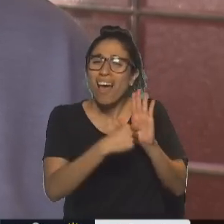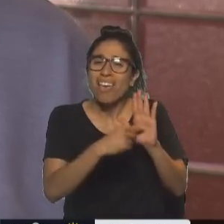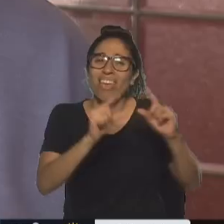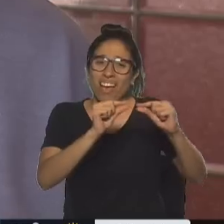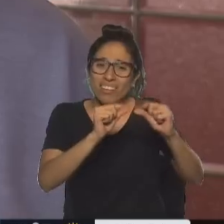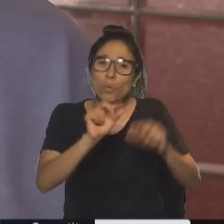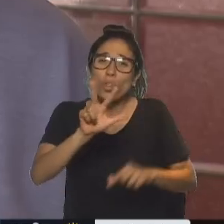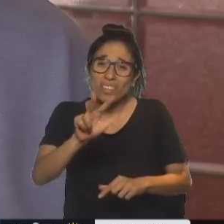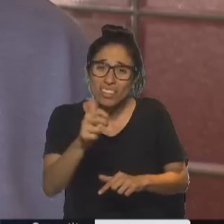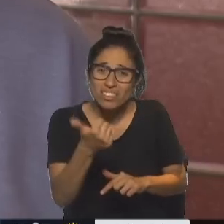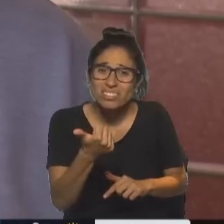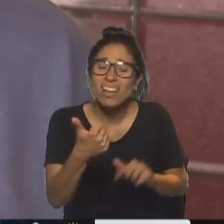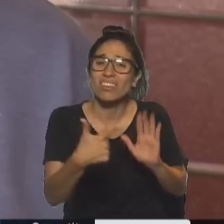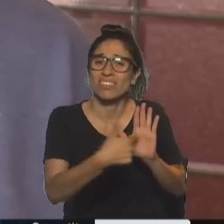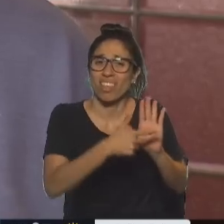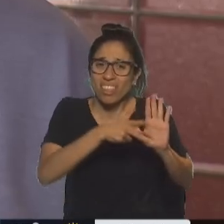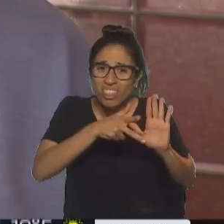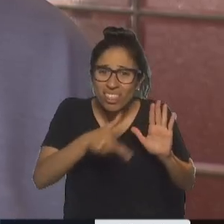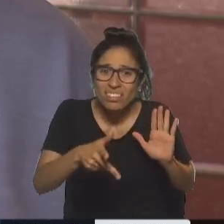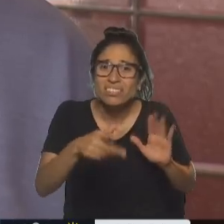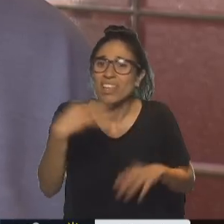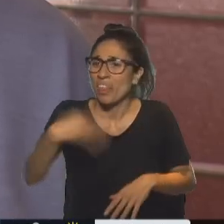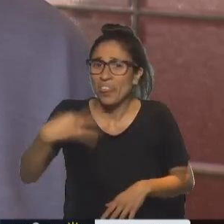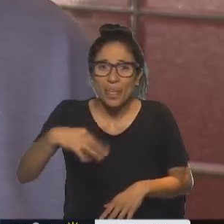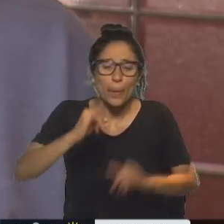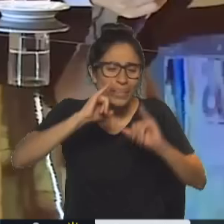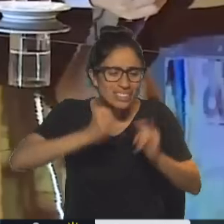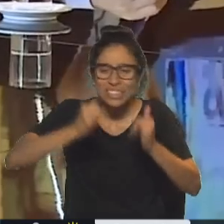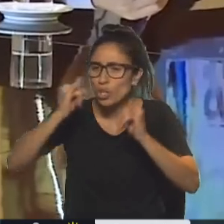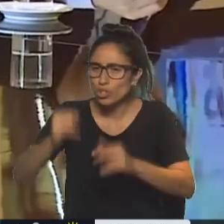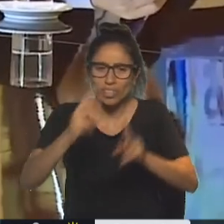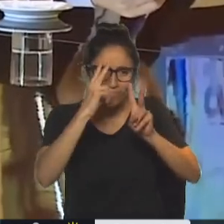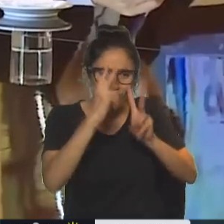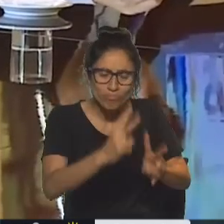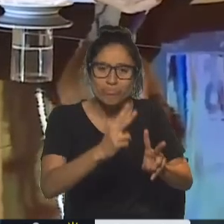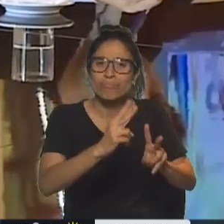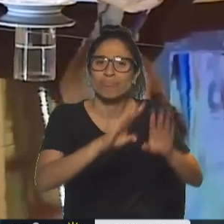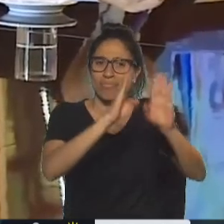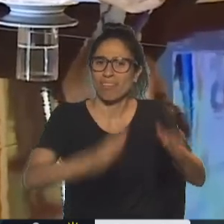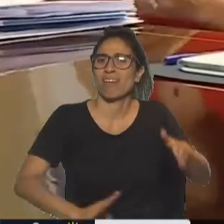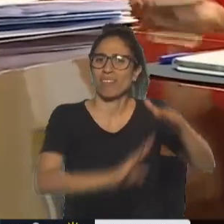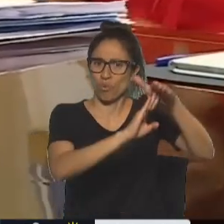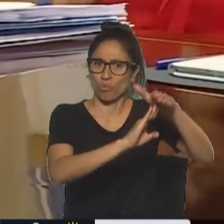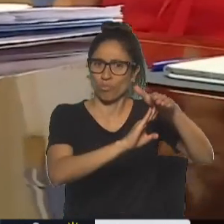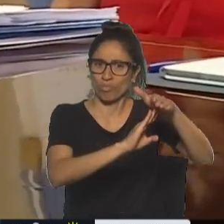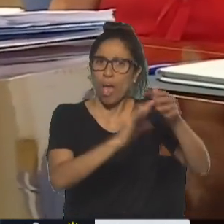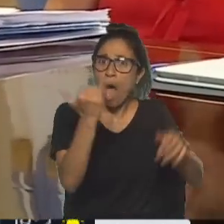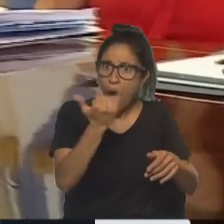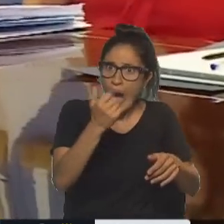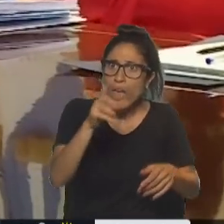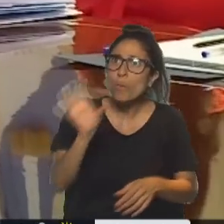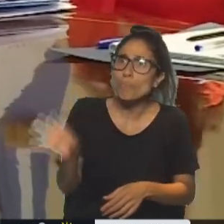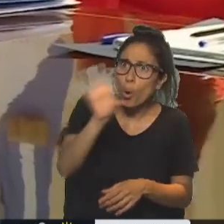el deber de obediencia a la supremacía de la Constitución Nacional. Claro que están afectadas las provincias, claro que las